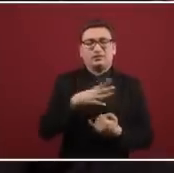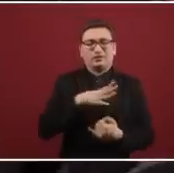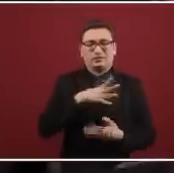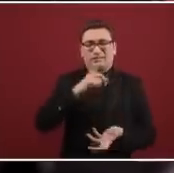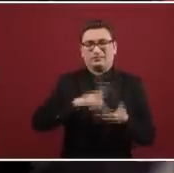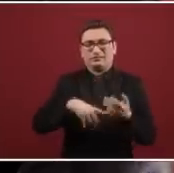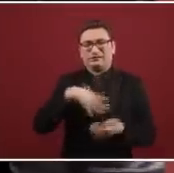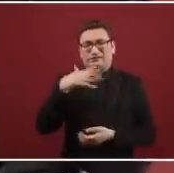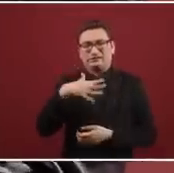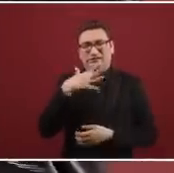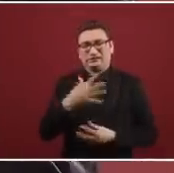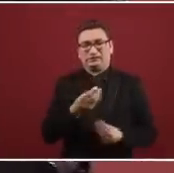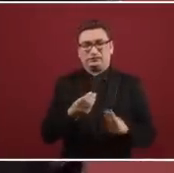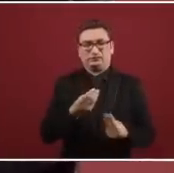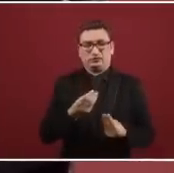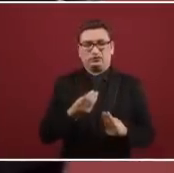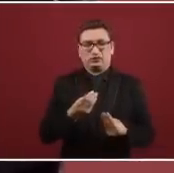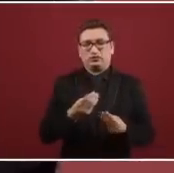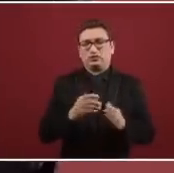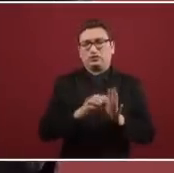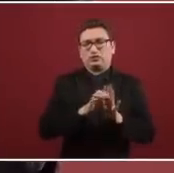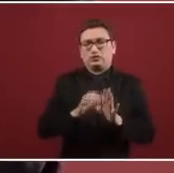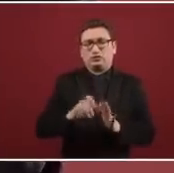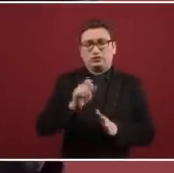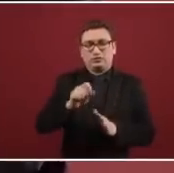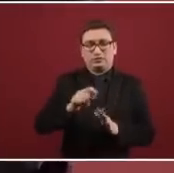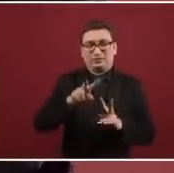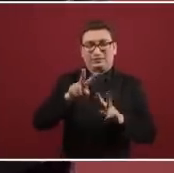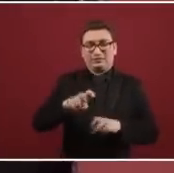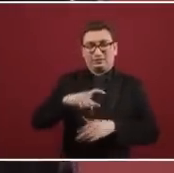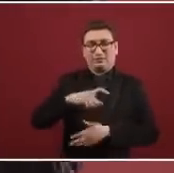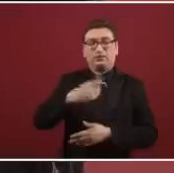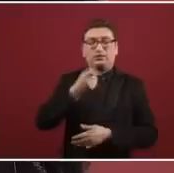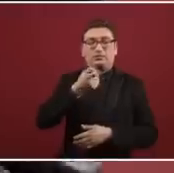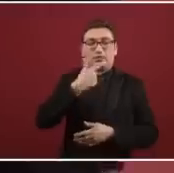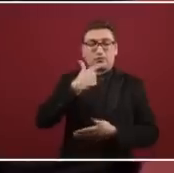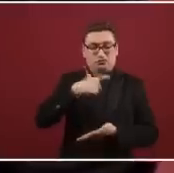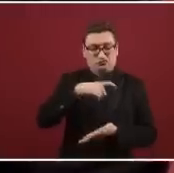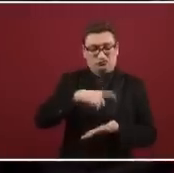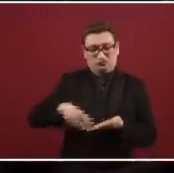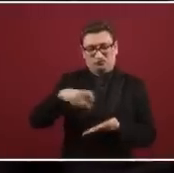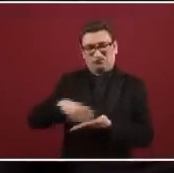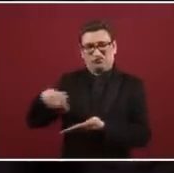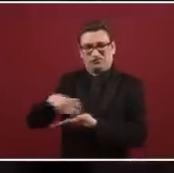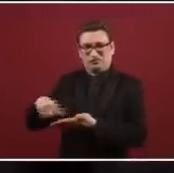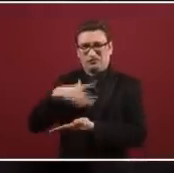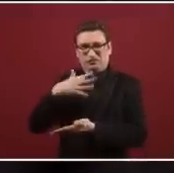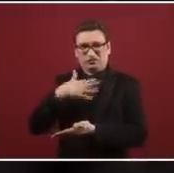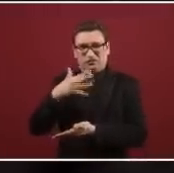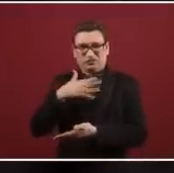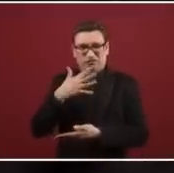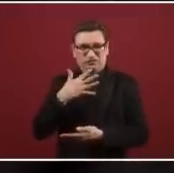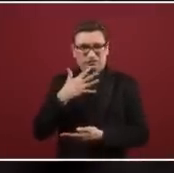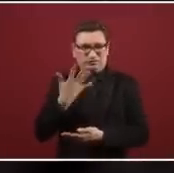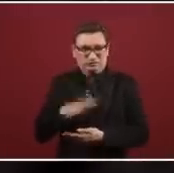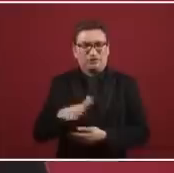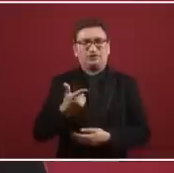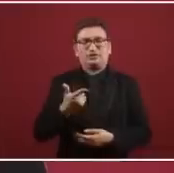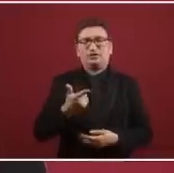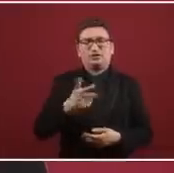sobre todo en la compra de medicamentos. En general, gobiernos